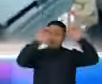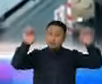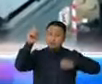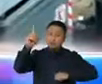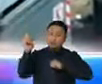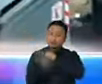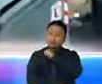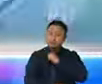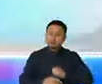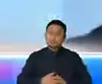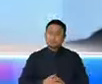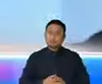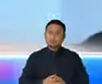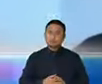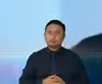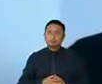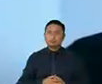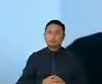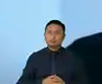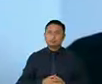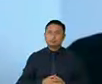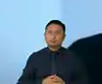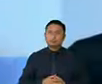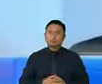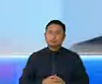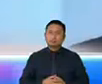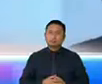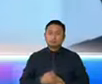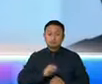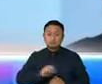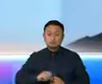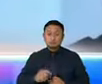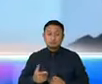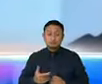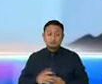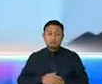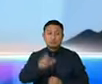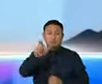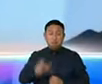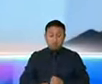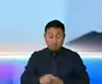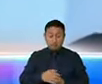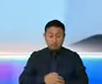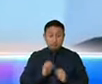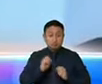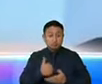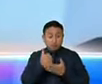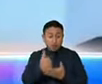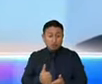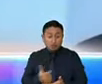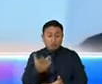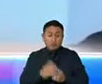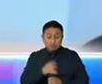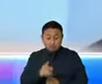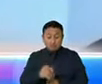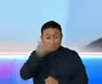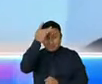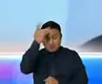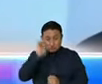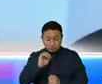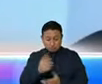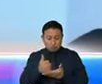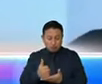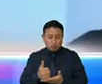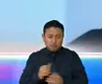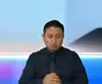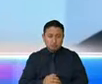sea público o privado. Y pueden recibir protección, pueden recibir compensación si es necesario, si pasa algún accidente, pero